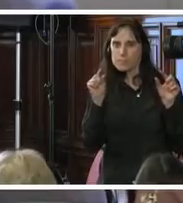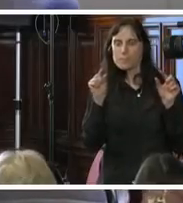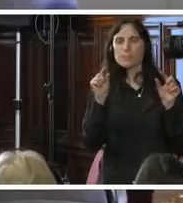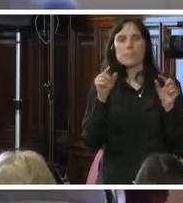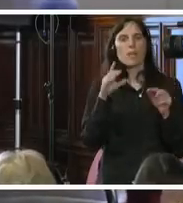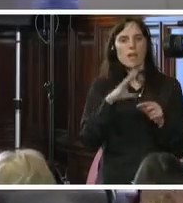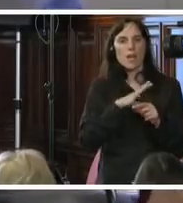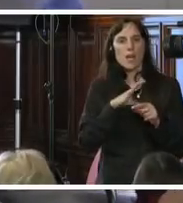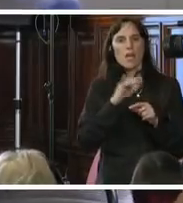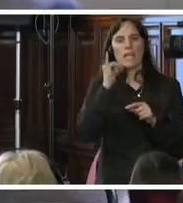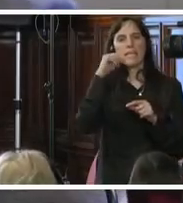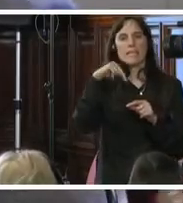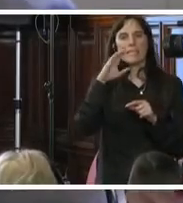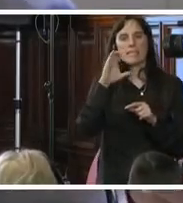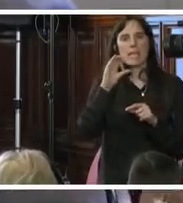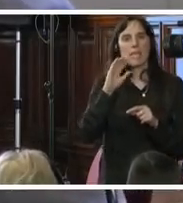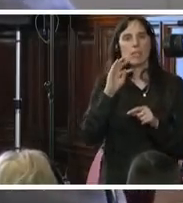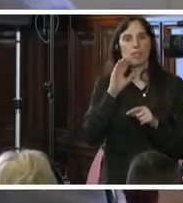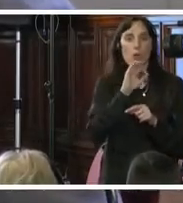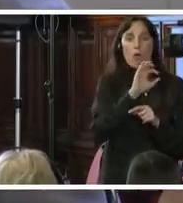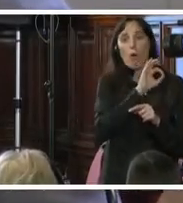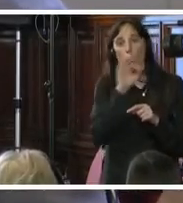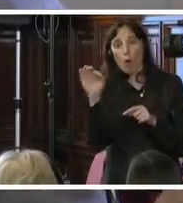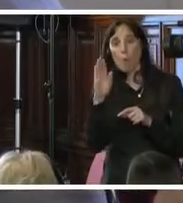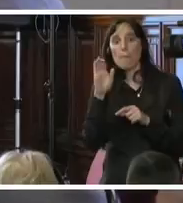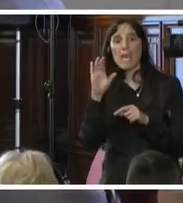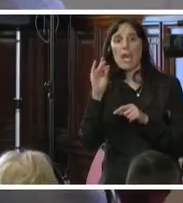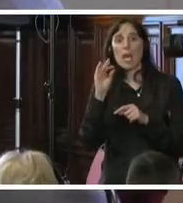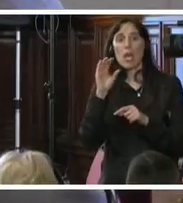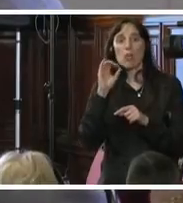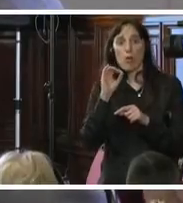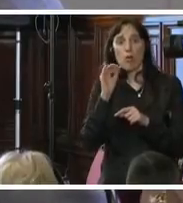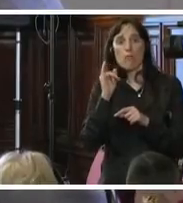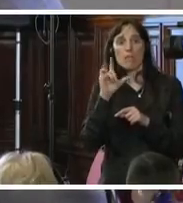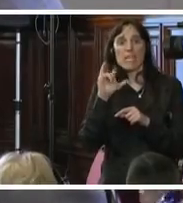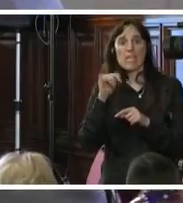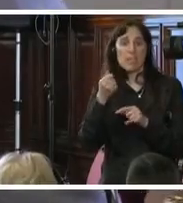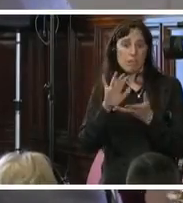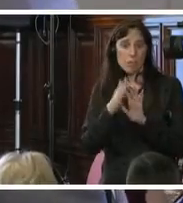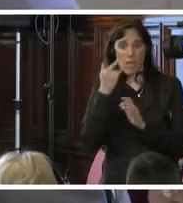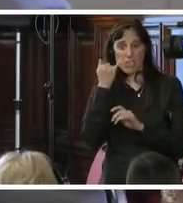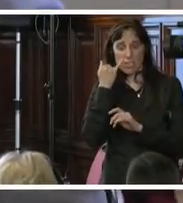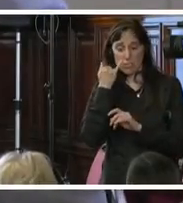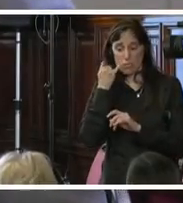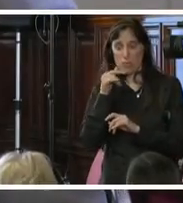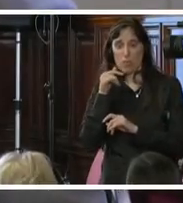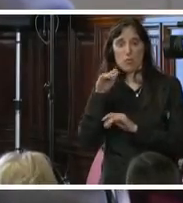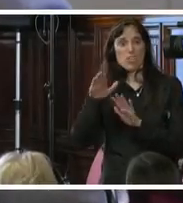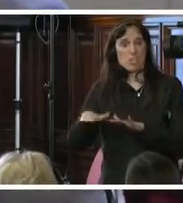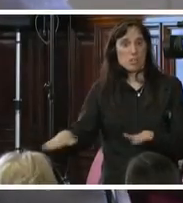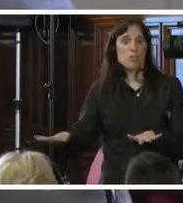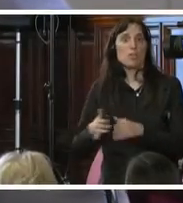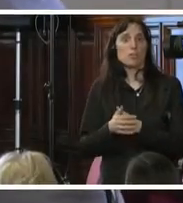que provocan y de pedofilia dentro de las familias. Ese es un tema que se tiene que investigar para llegar a